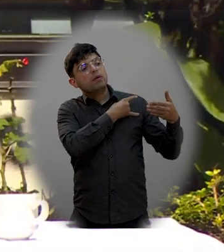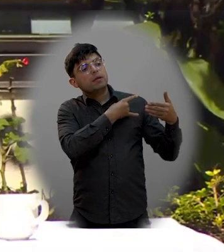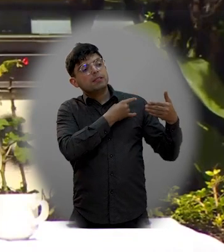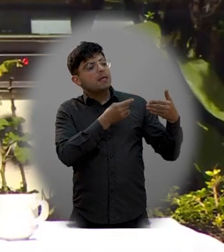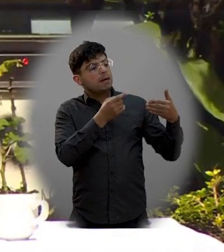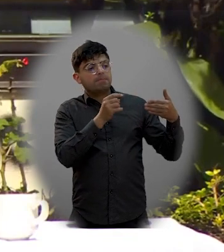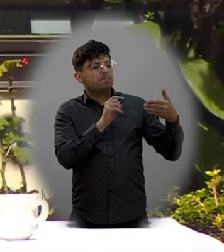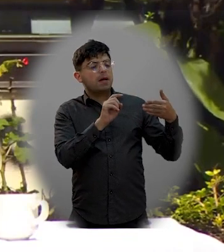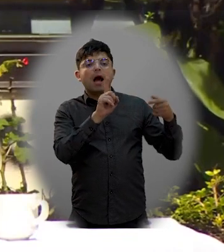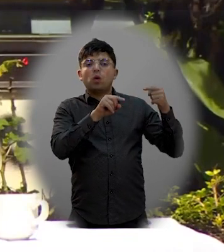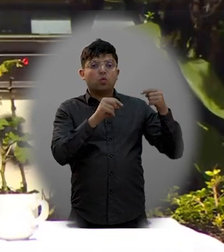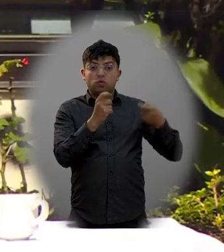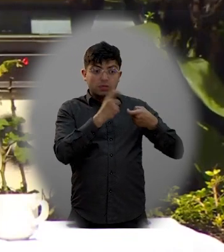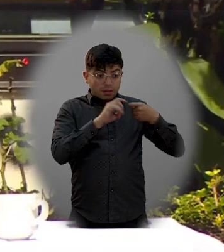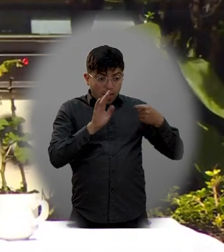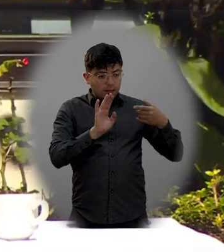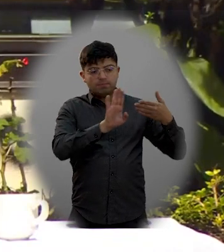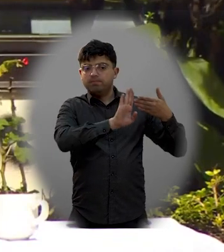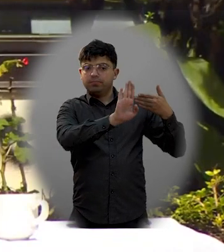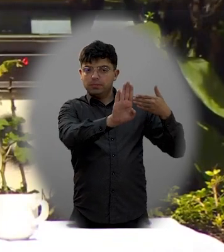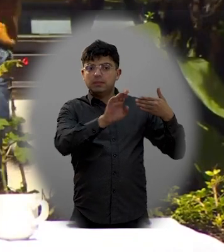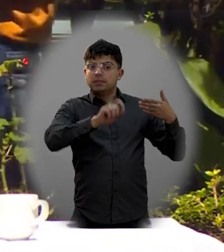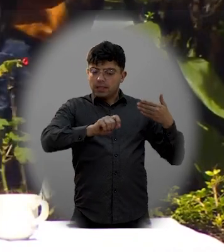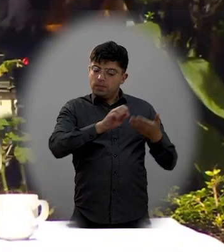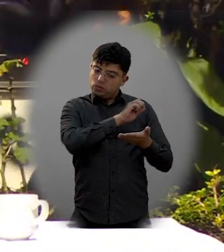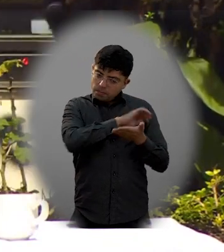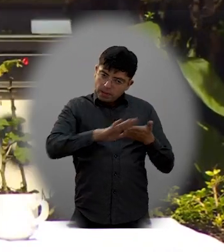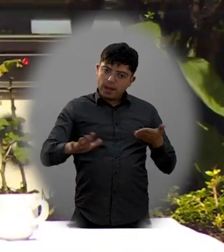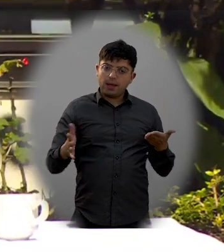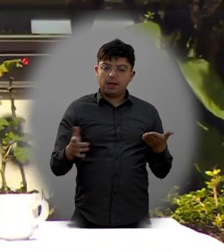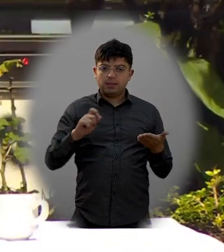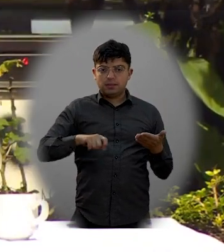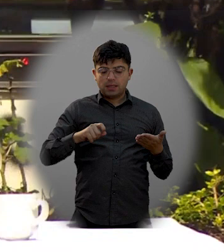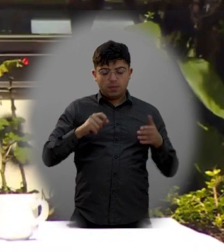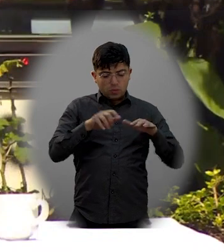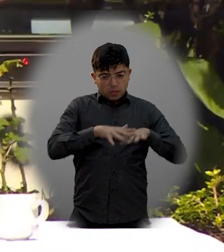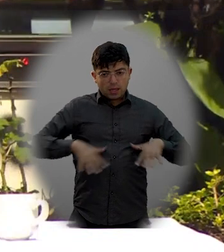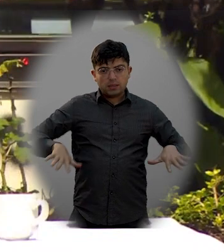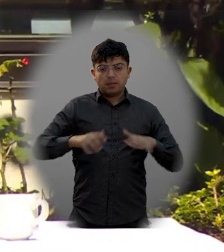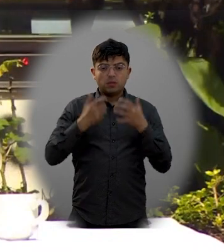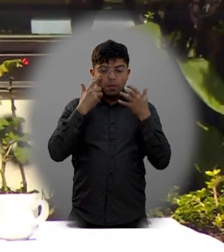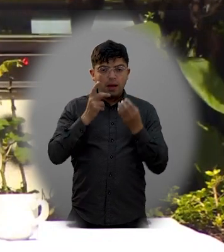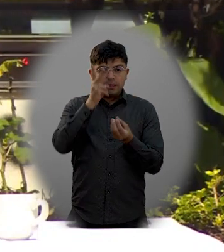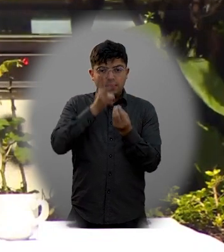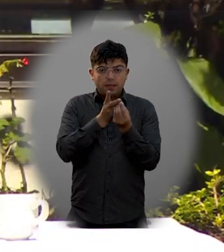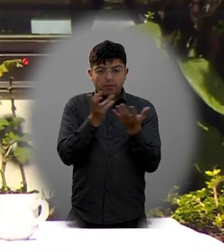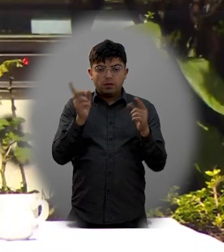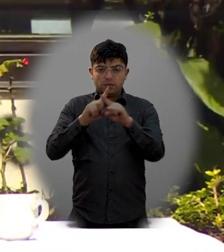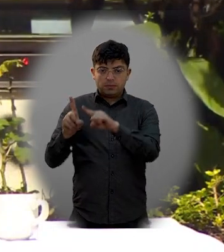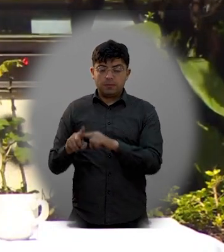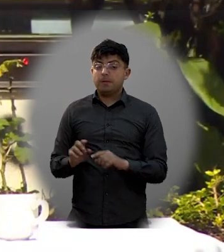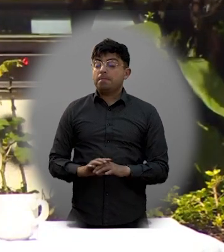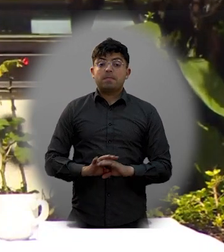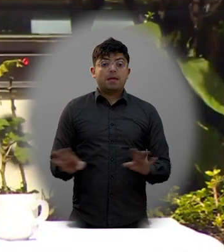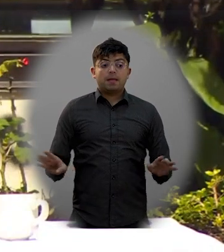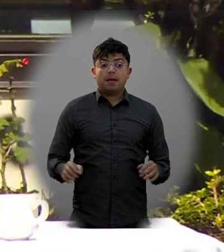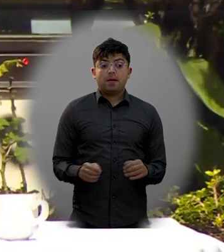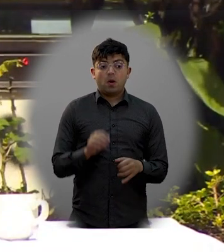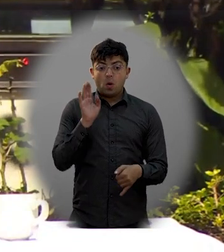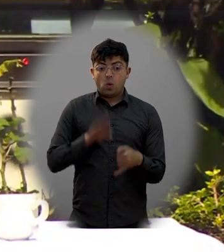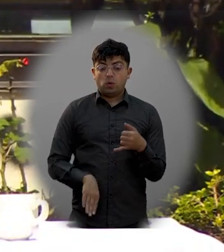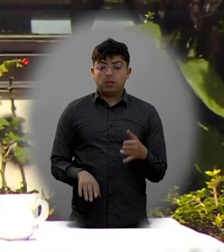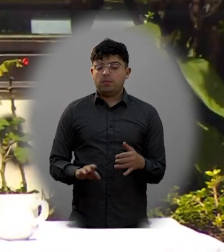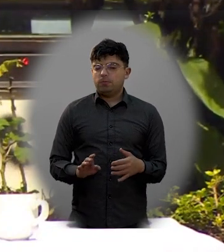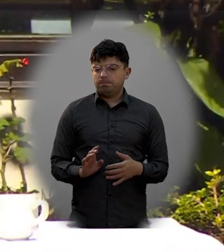Entonces, necesitamos becas, necesitamos hacer este espacio más diverso y plural. Y bueno, por último, creo